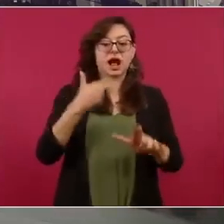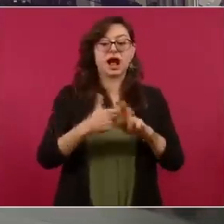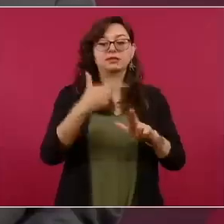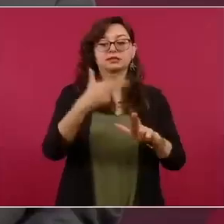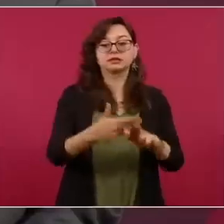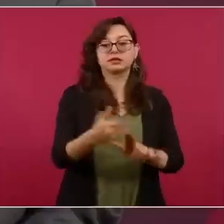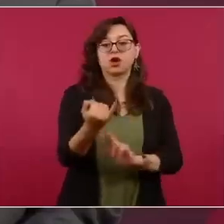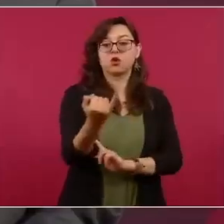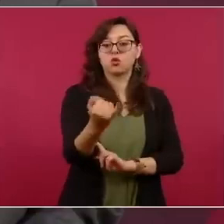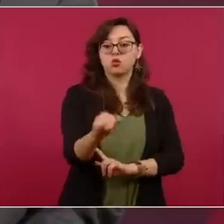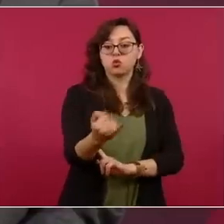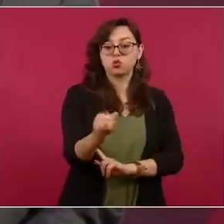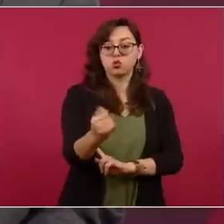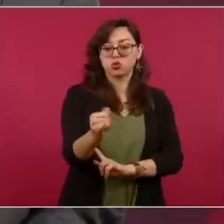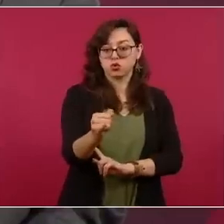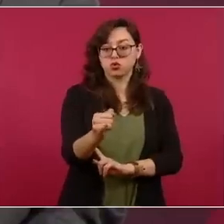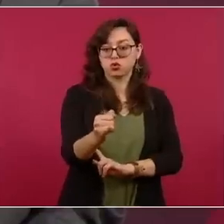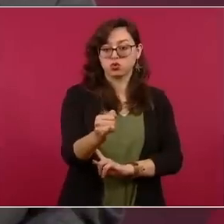esperarnos,